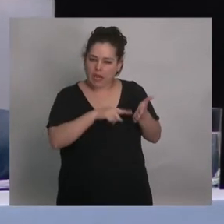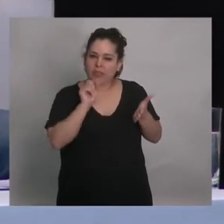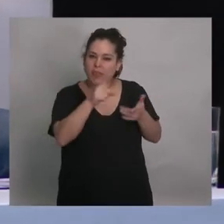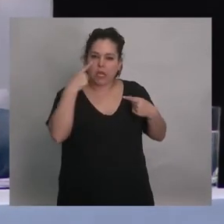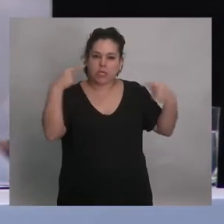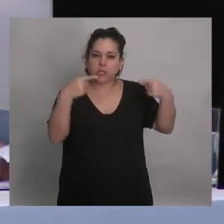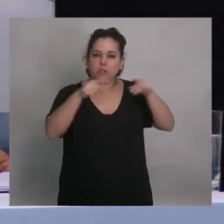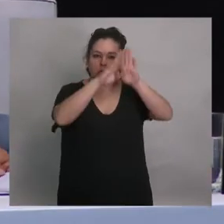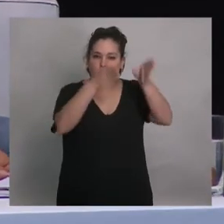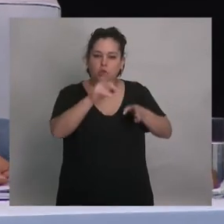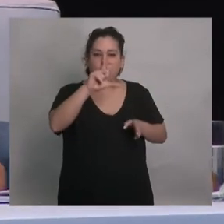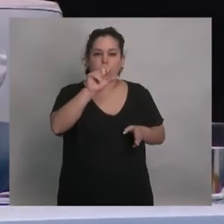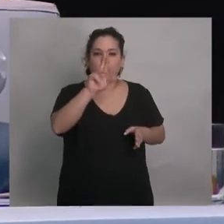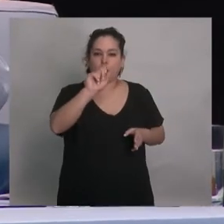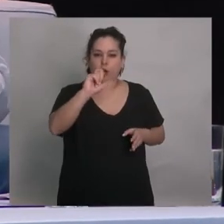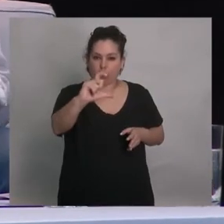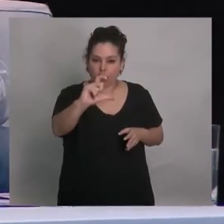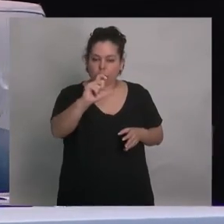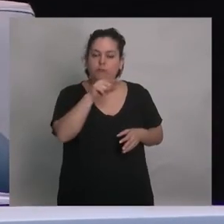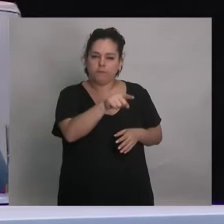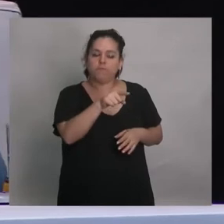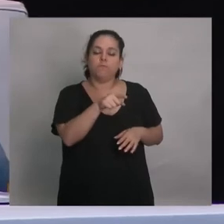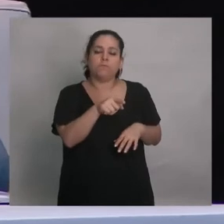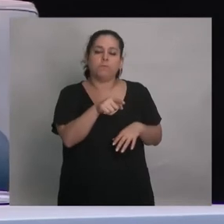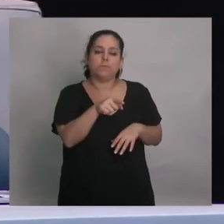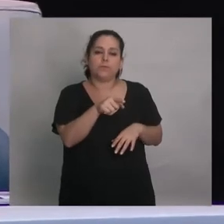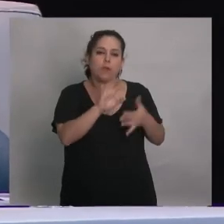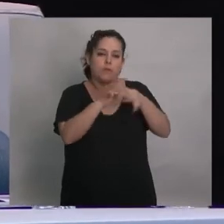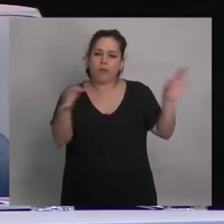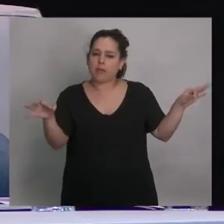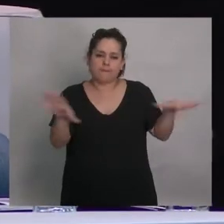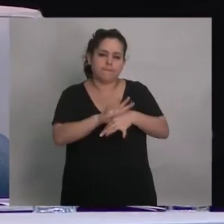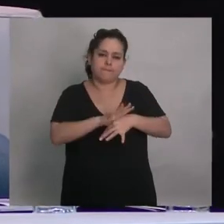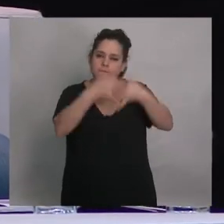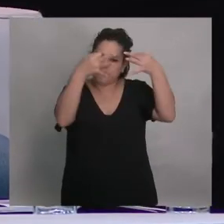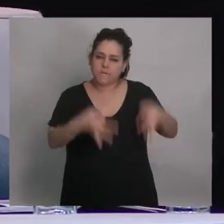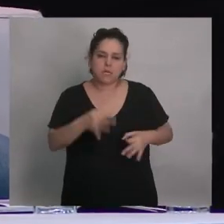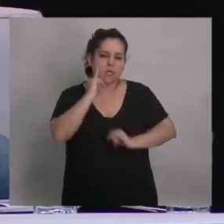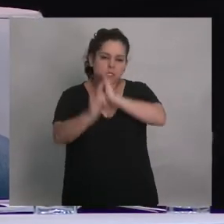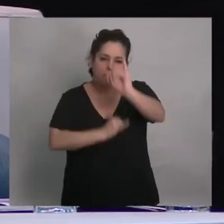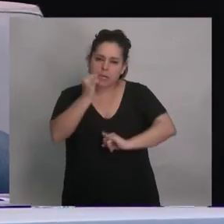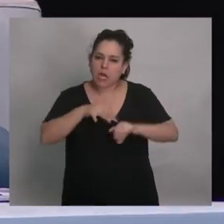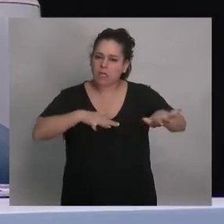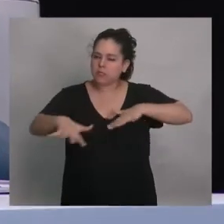creo que me parece que está bastante bien la situación